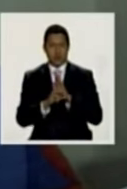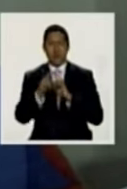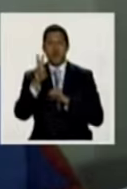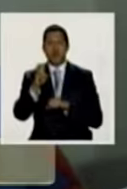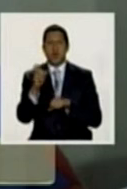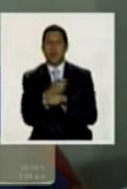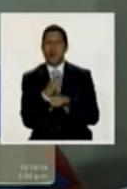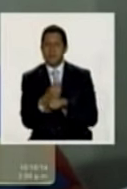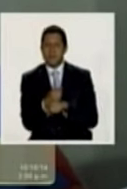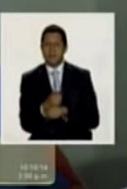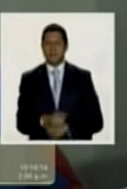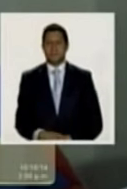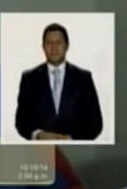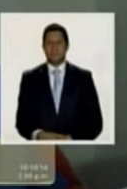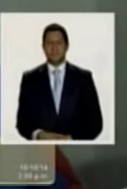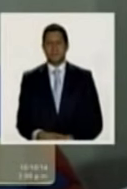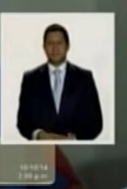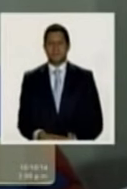nuevo gobierno,